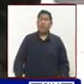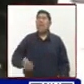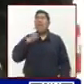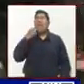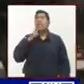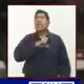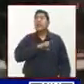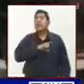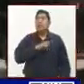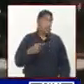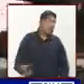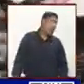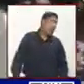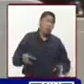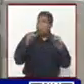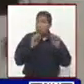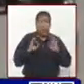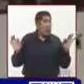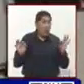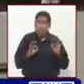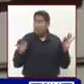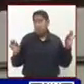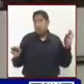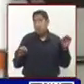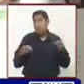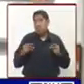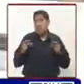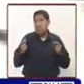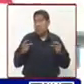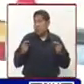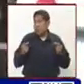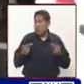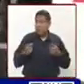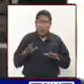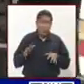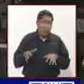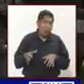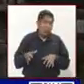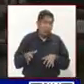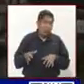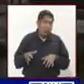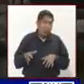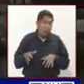policía ahora? La policía no me dice nada, en un momento hasta este día pasa